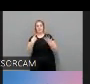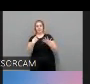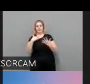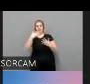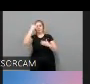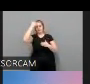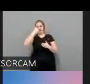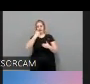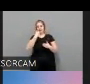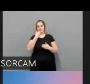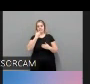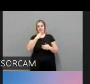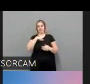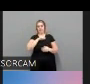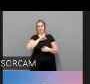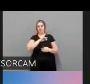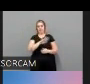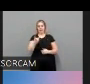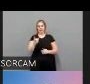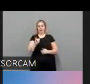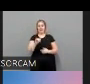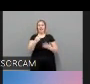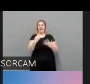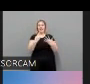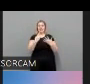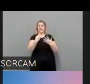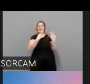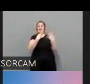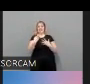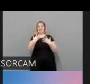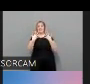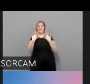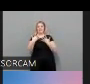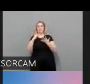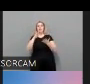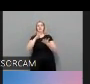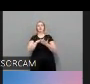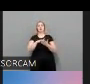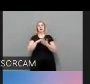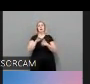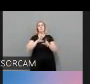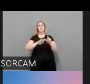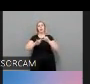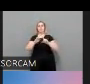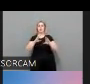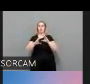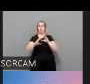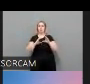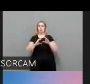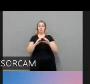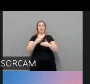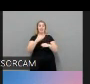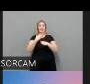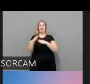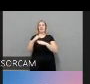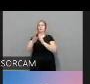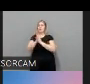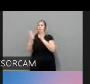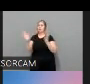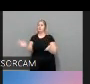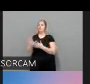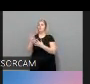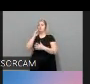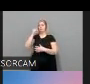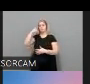nuestro país, de las que unas 610 van a tener comprometida su comunicación y el resto deberían precisar estimulación comunicativa por considerarse